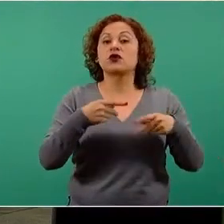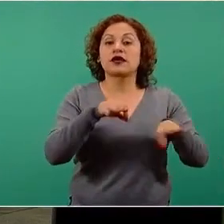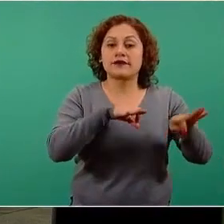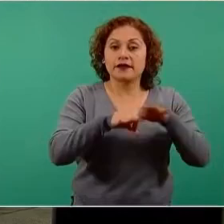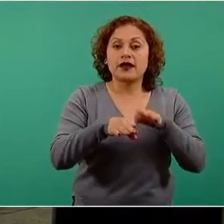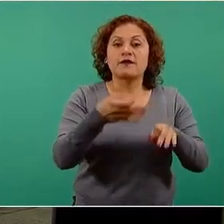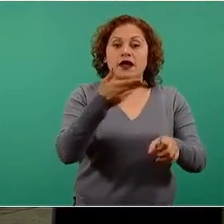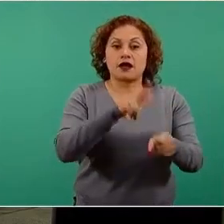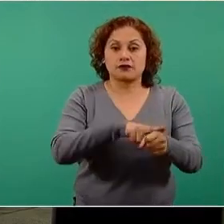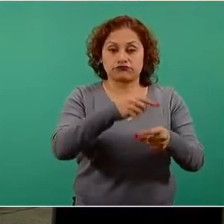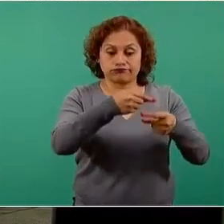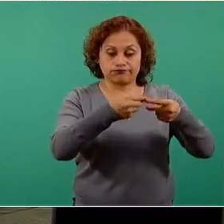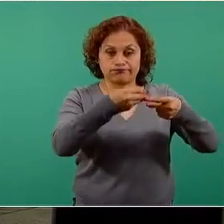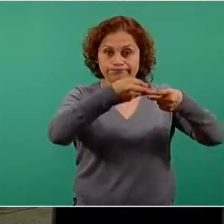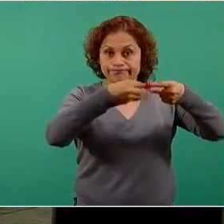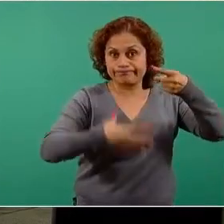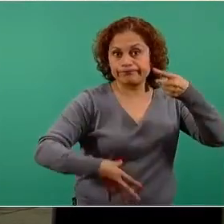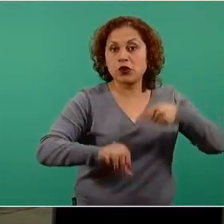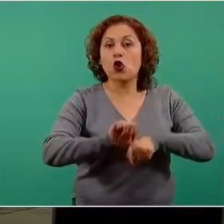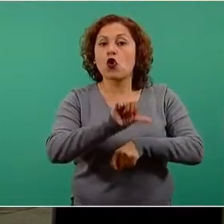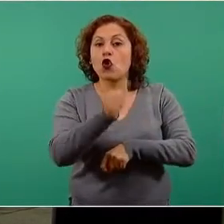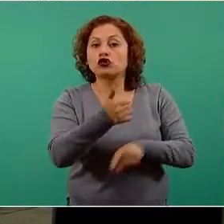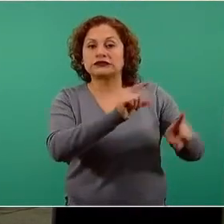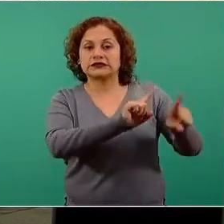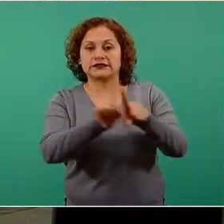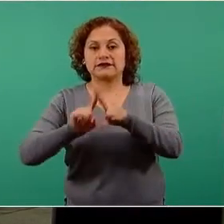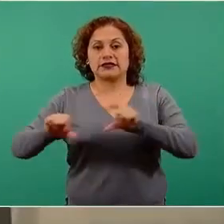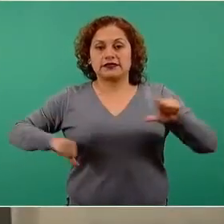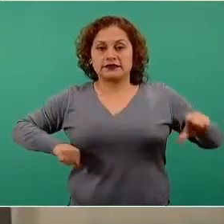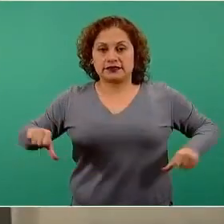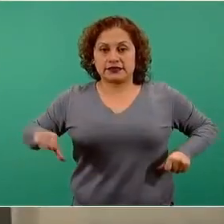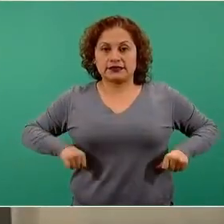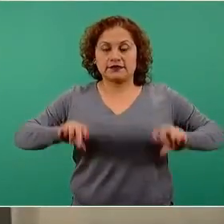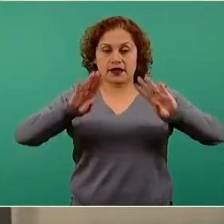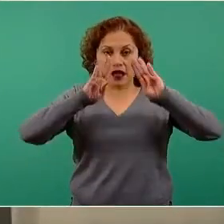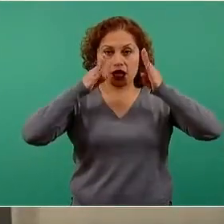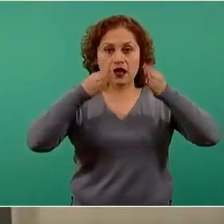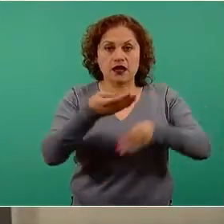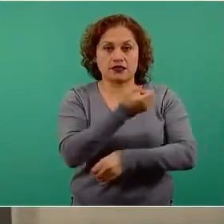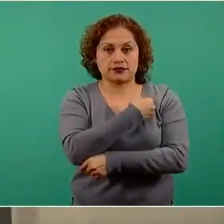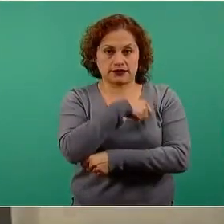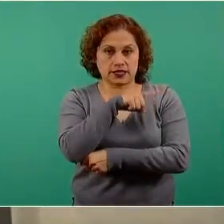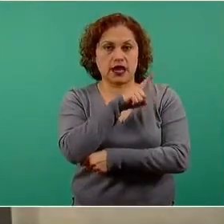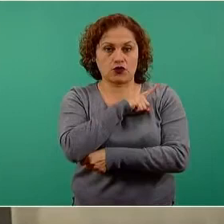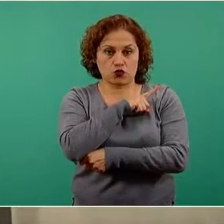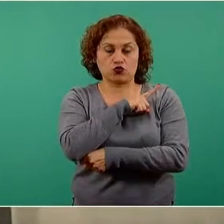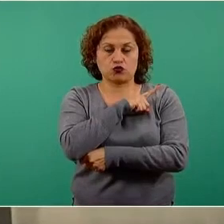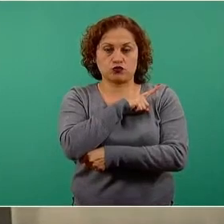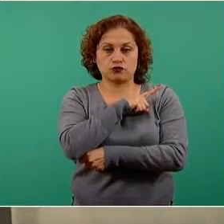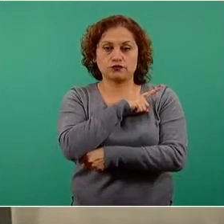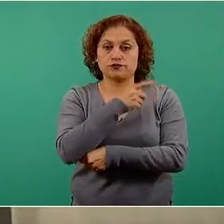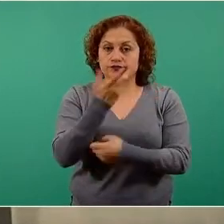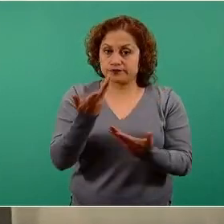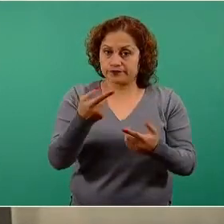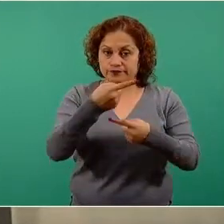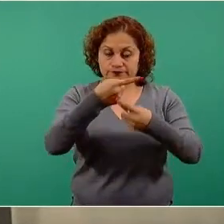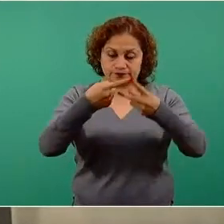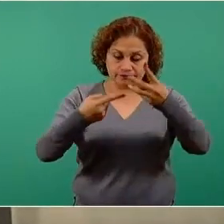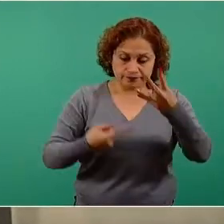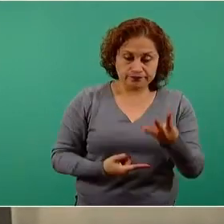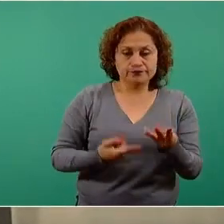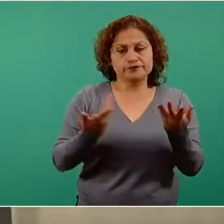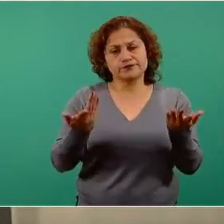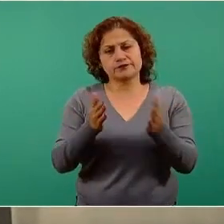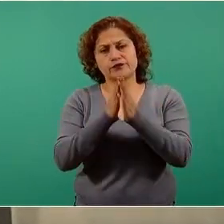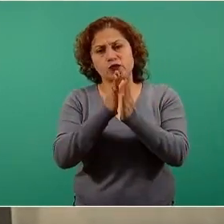11 categorías laborales de personas que trabajan en el sector salud, en el campo clínico. Entonces, por favor, paciencia,